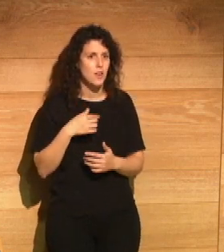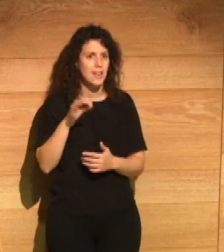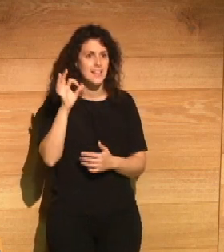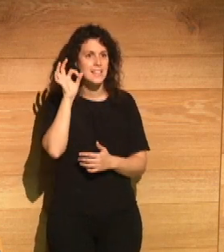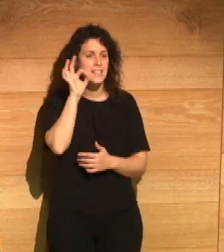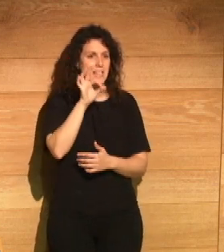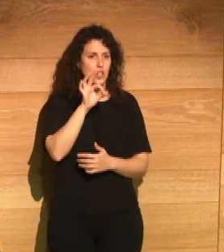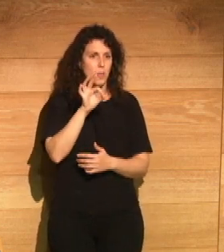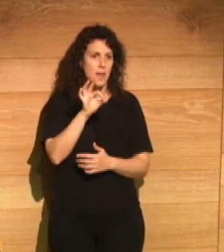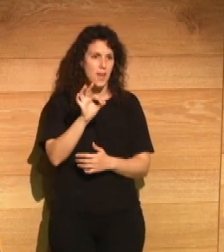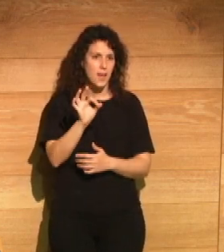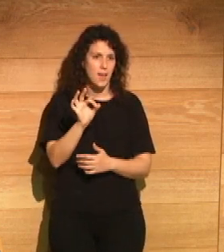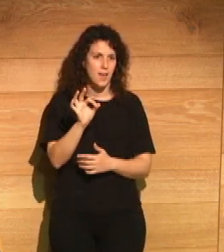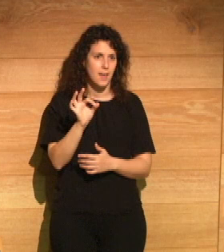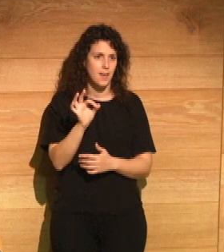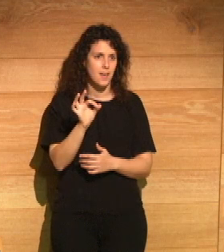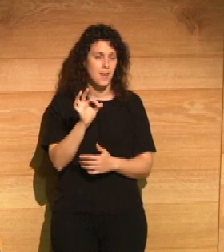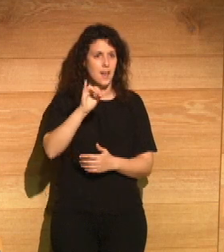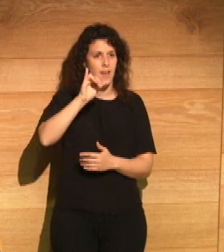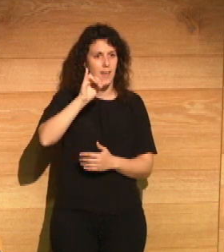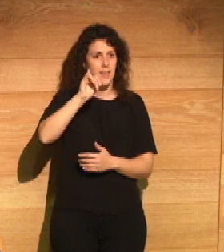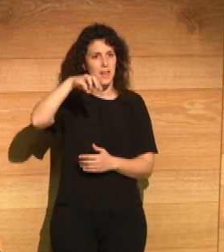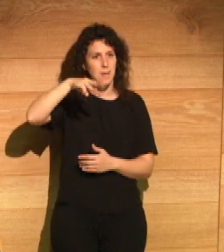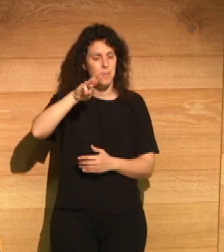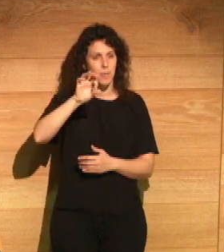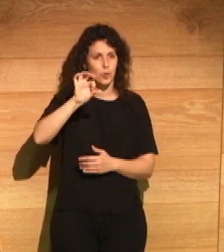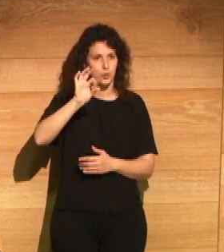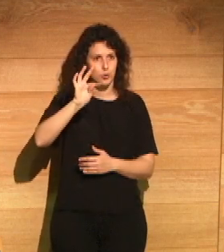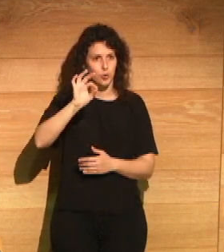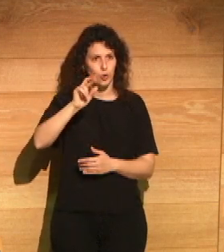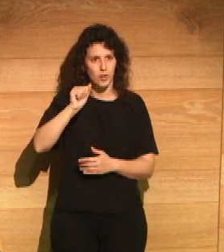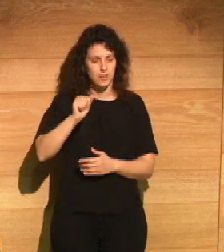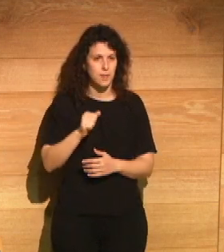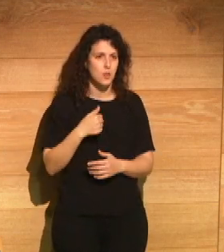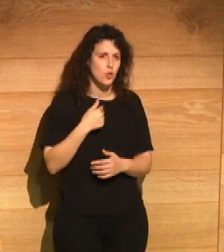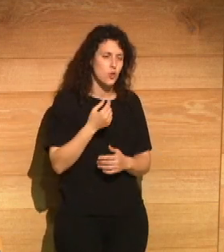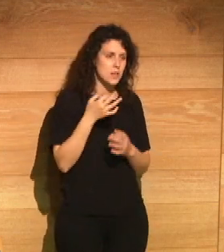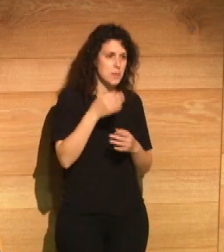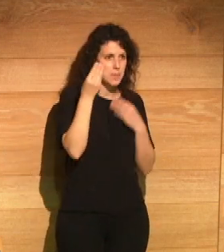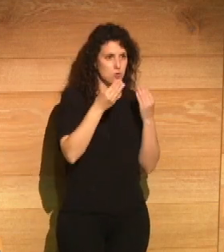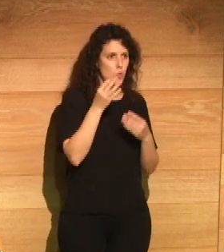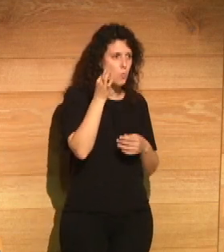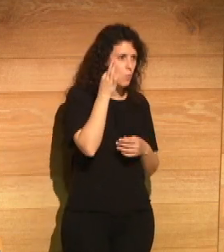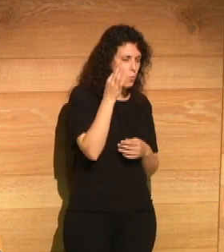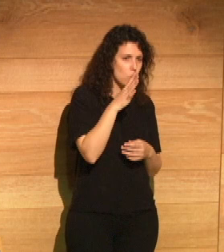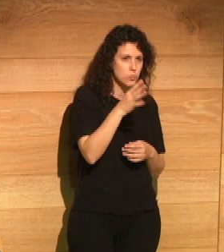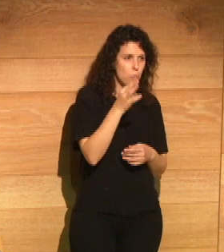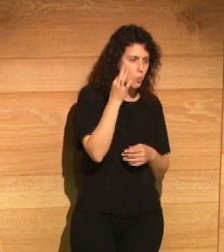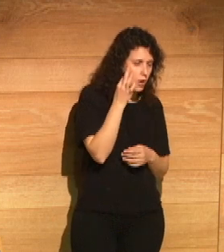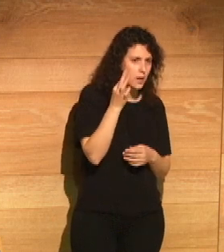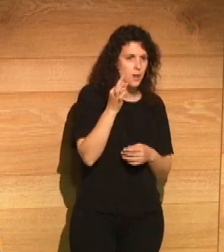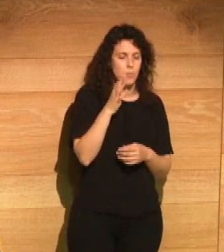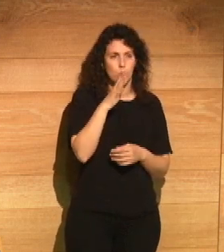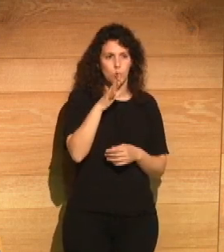¿no? Entonces yo a veces pienso, ¿por qué me están dando esto? ¿Será porque soy mujer? ¿Será porque están de moda las mujeres? ¿Será porque,